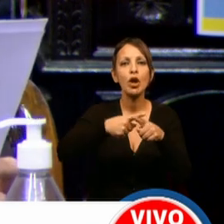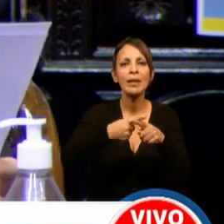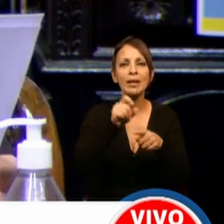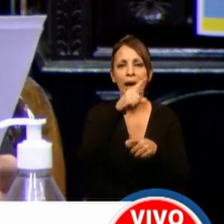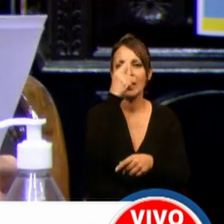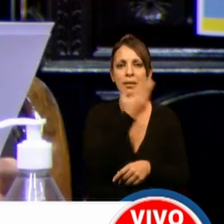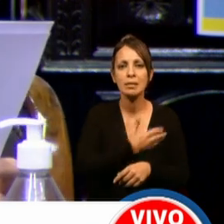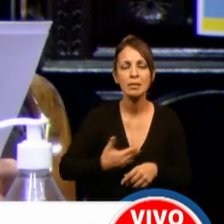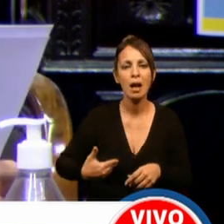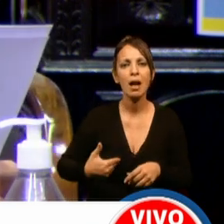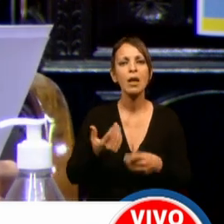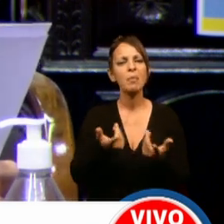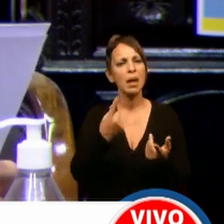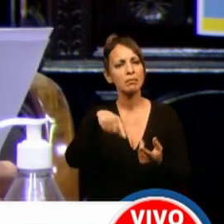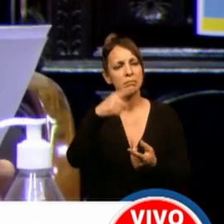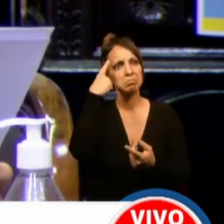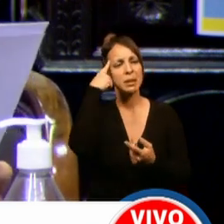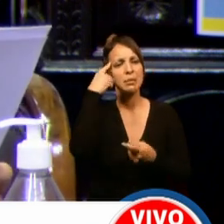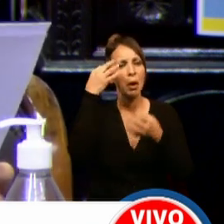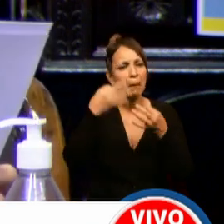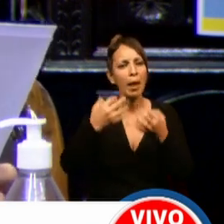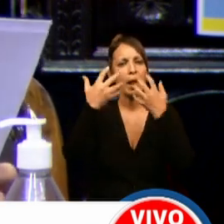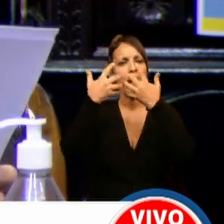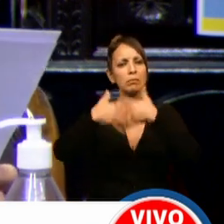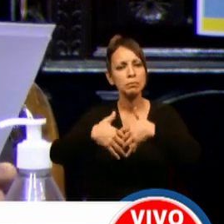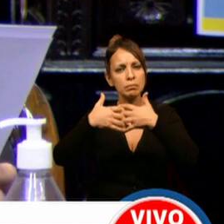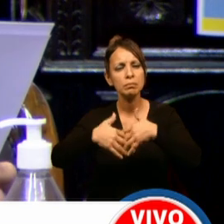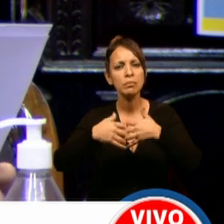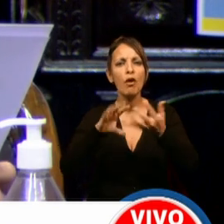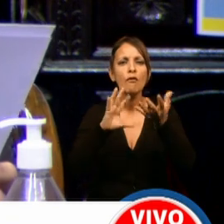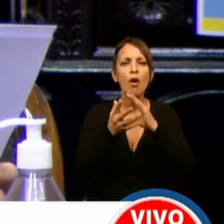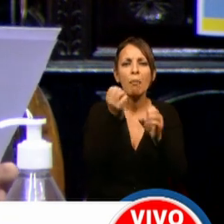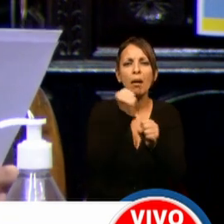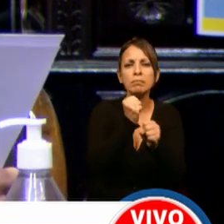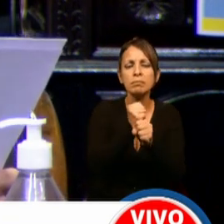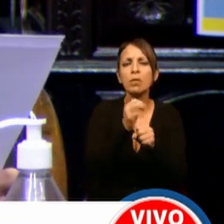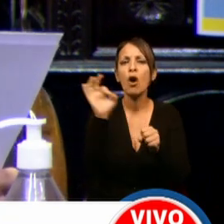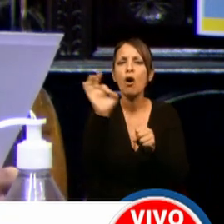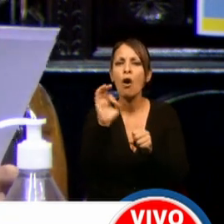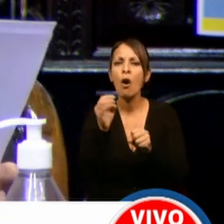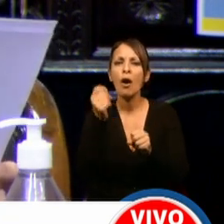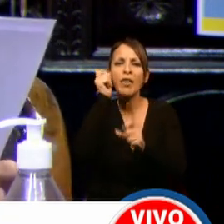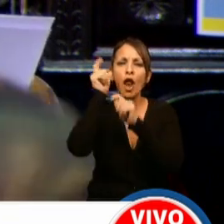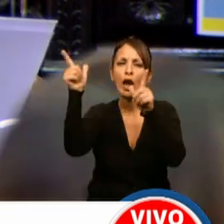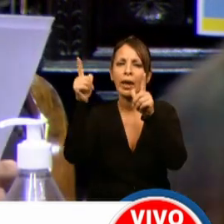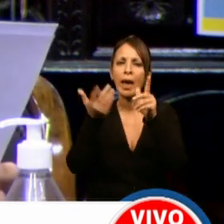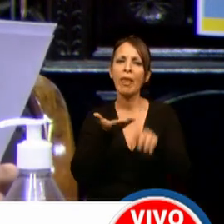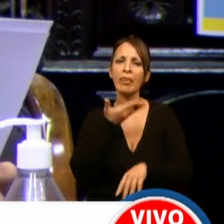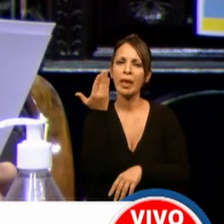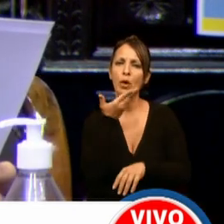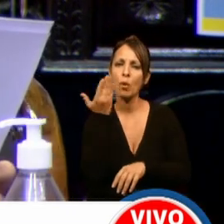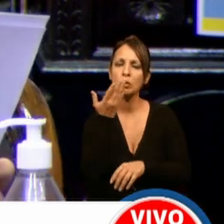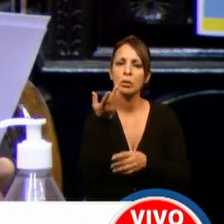para cuestionar las prácticas y los discursos que están naturalizados y que reproducen